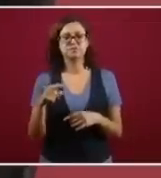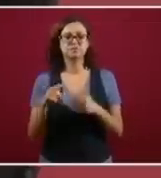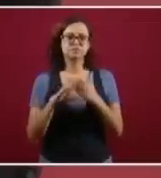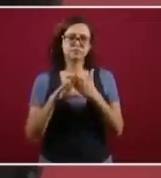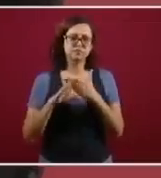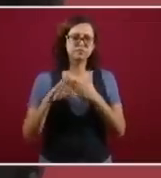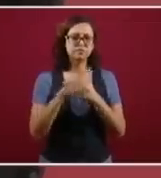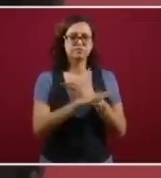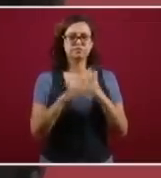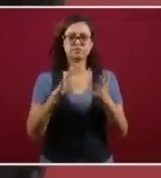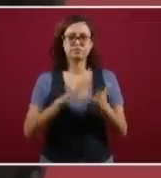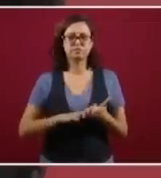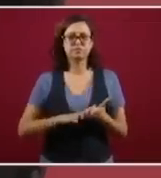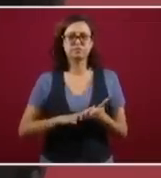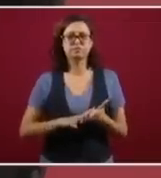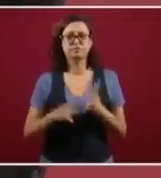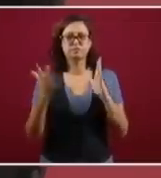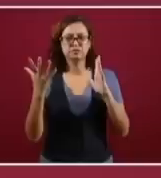violencia.